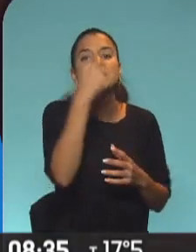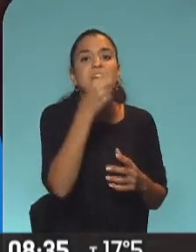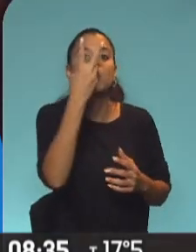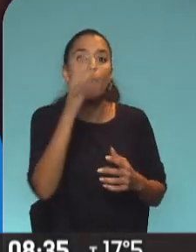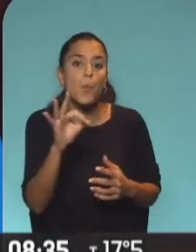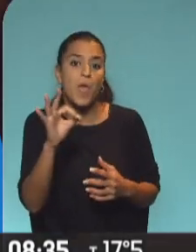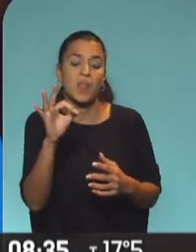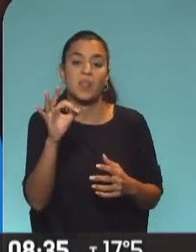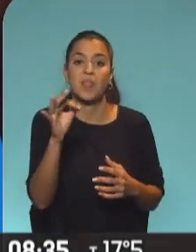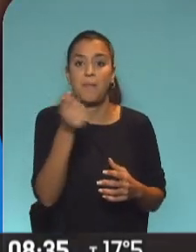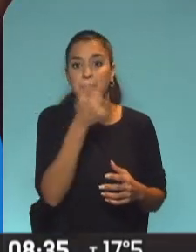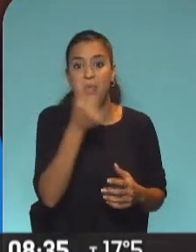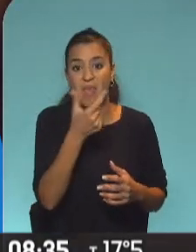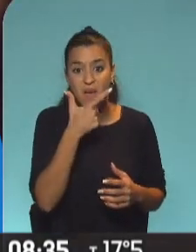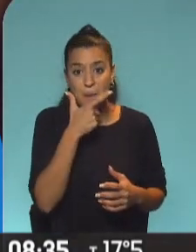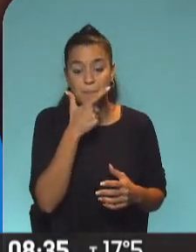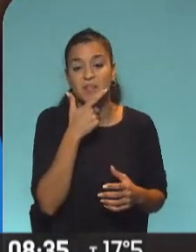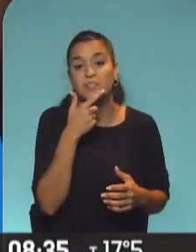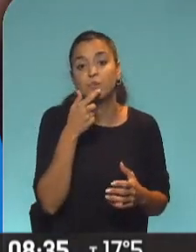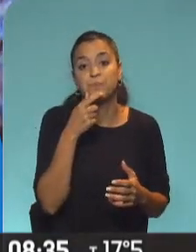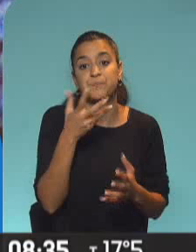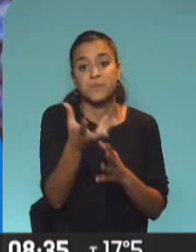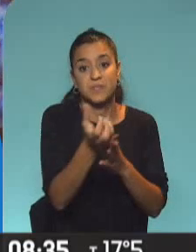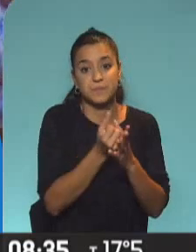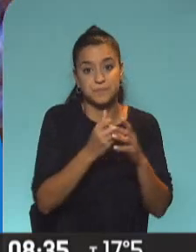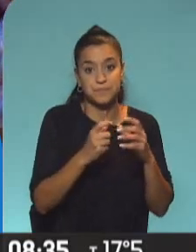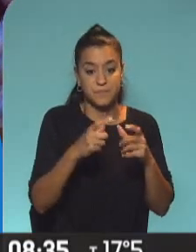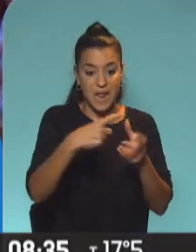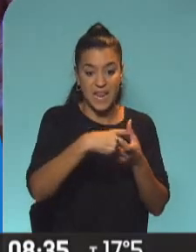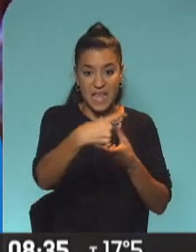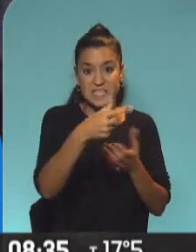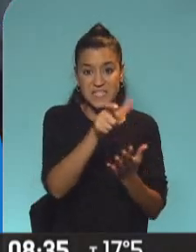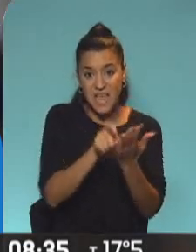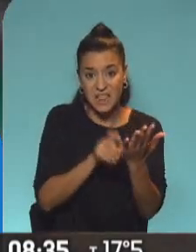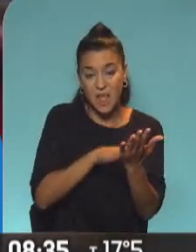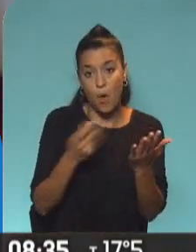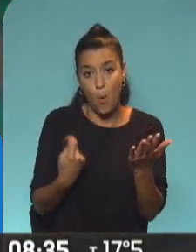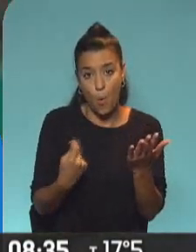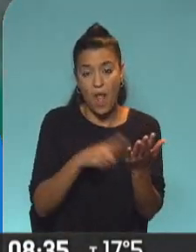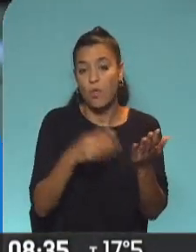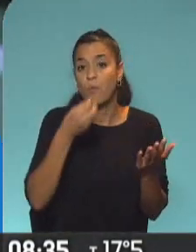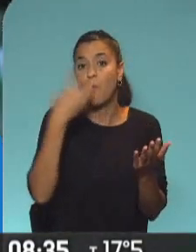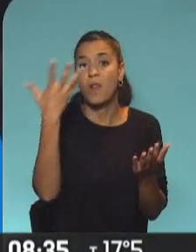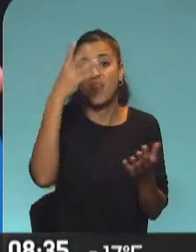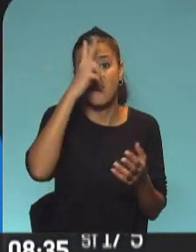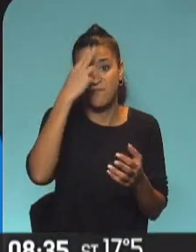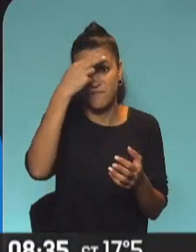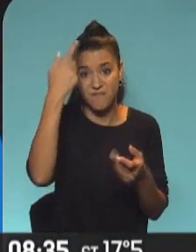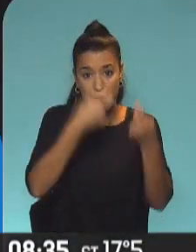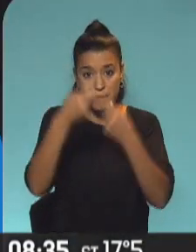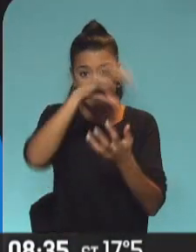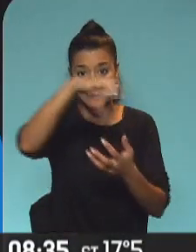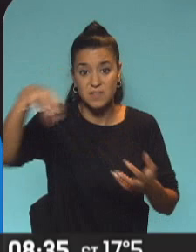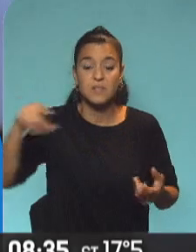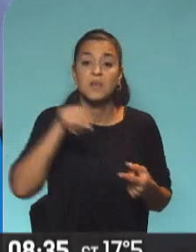120 drogas que sin cargo retiraba con su receta, por supuesto, el jubilado en todas las farmacias del país. Eso Casinotti